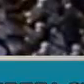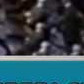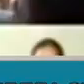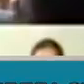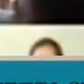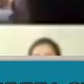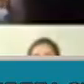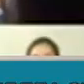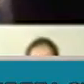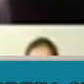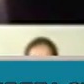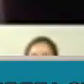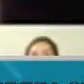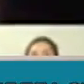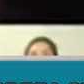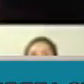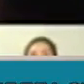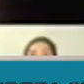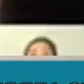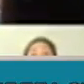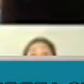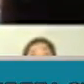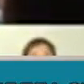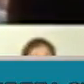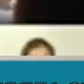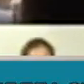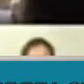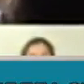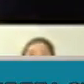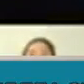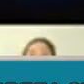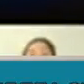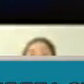aborto en el Congreso, que, como te decíamos, tiene fecha para el próximo 8 de agosto.